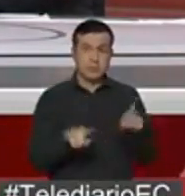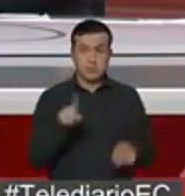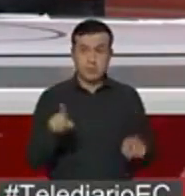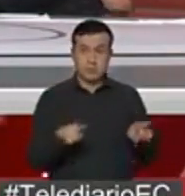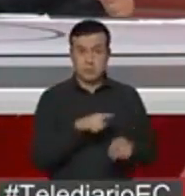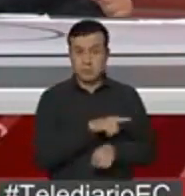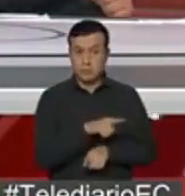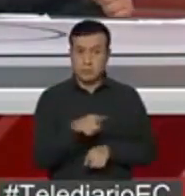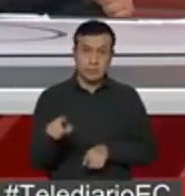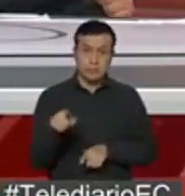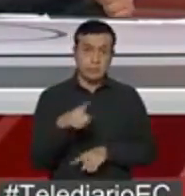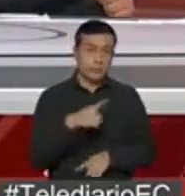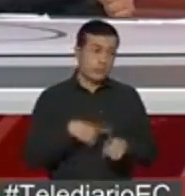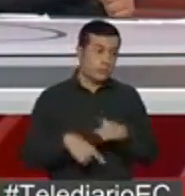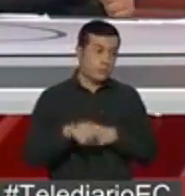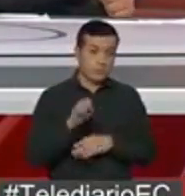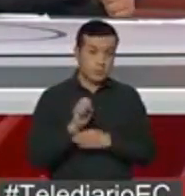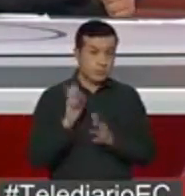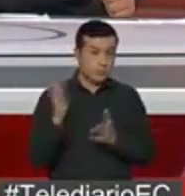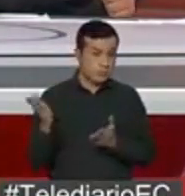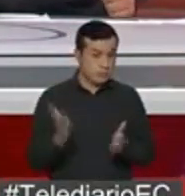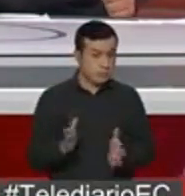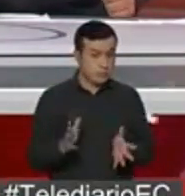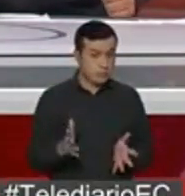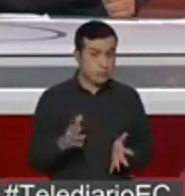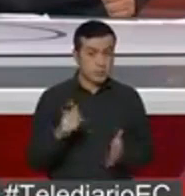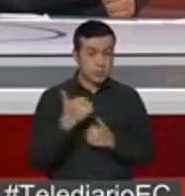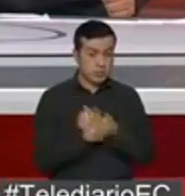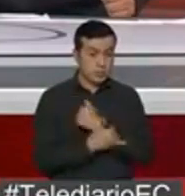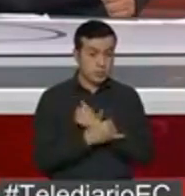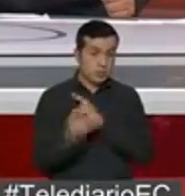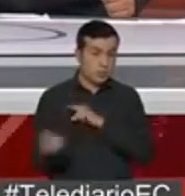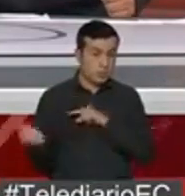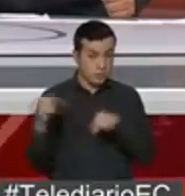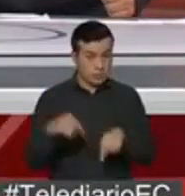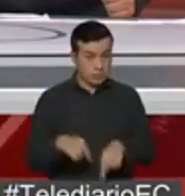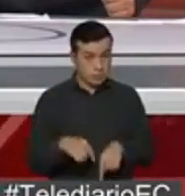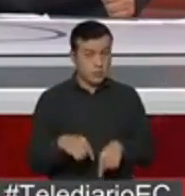podido venir pronto a nuestro país y que se encuentran en el exterior.